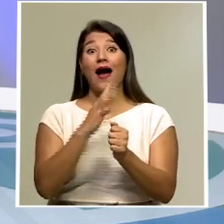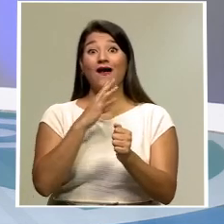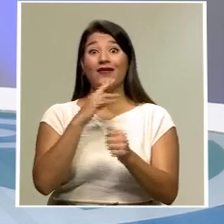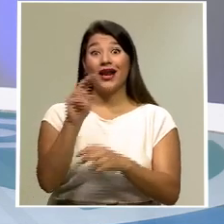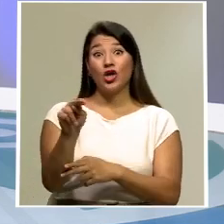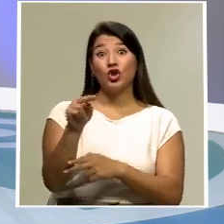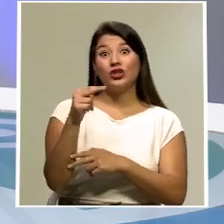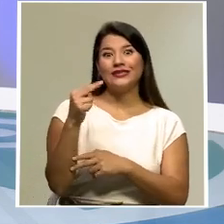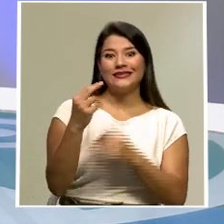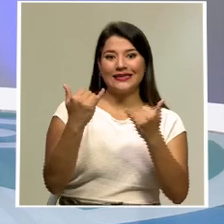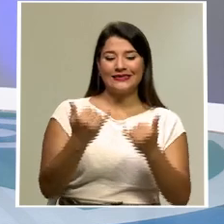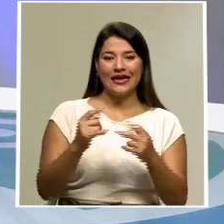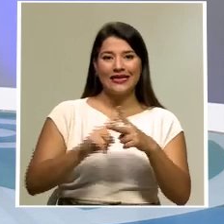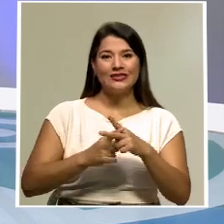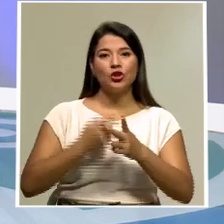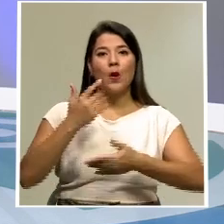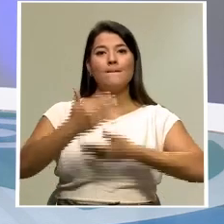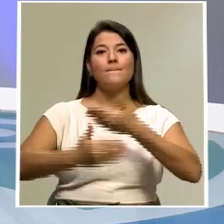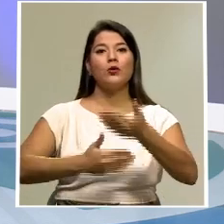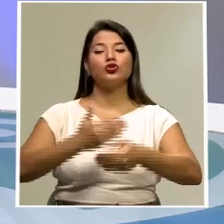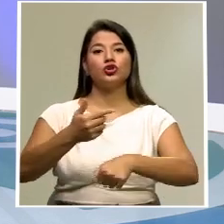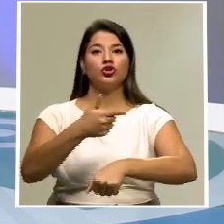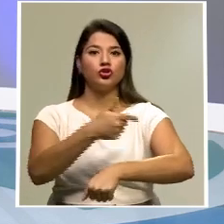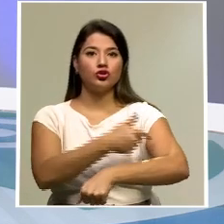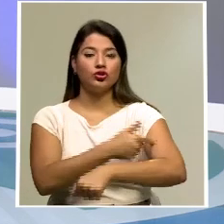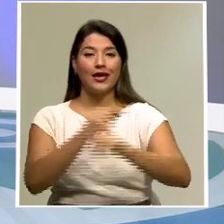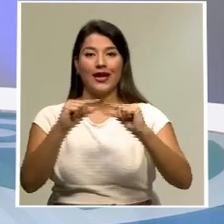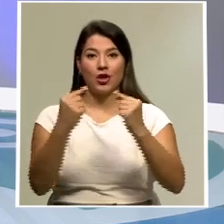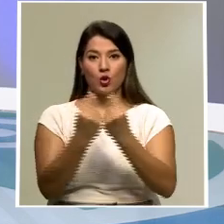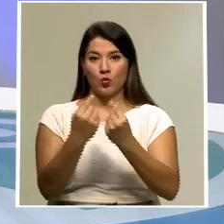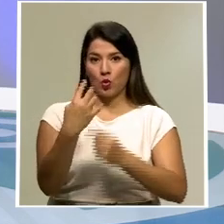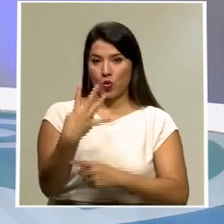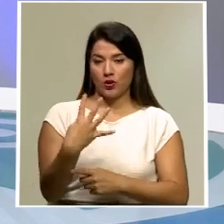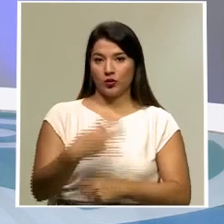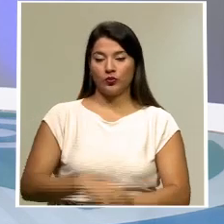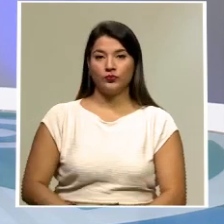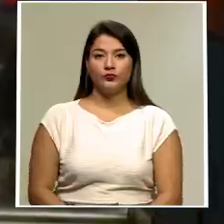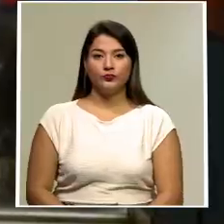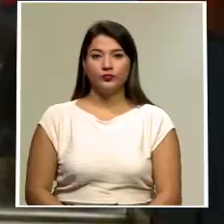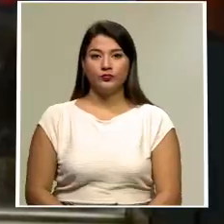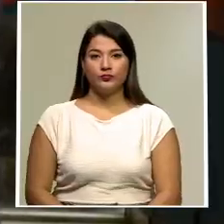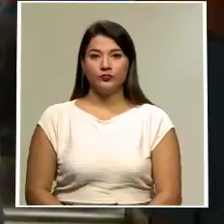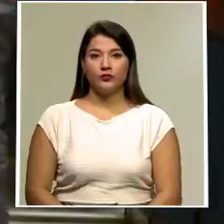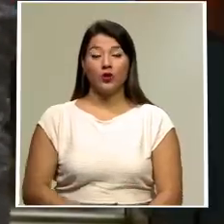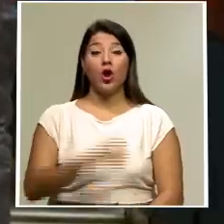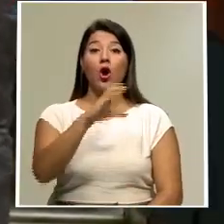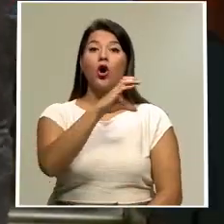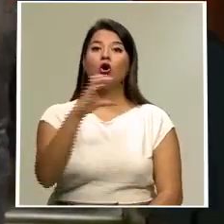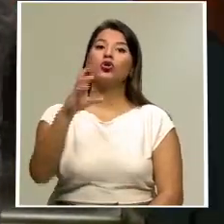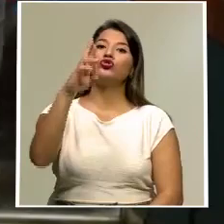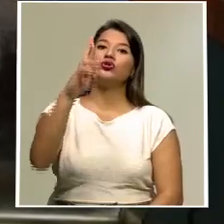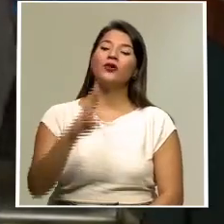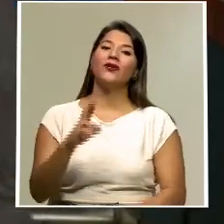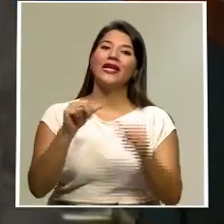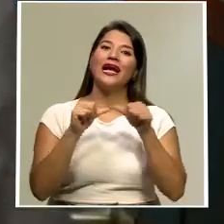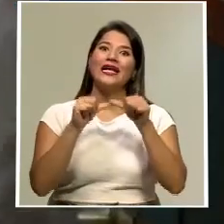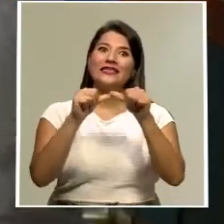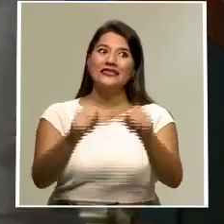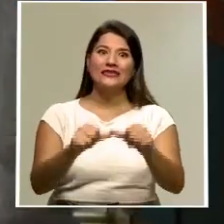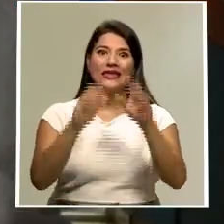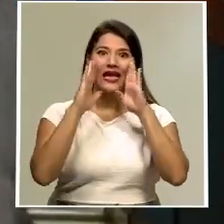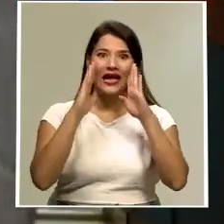4 y conversaciones. Costa Rica continúa en alerta y